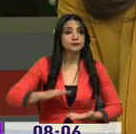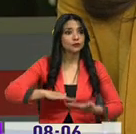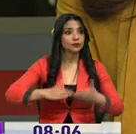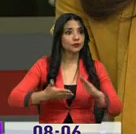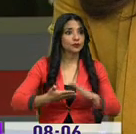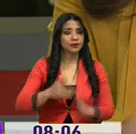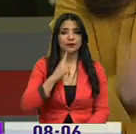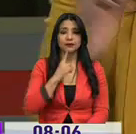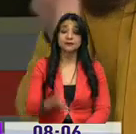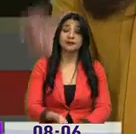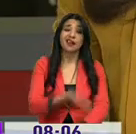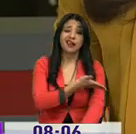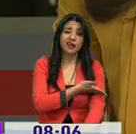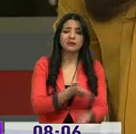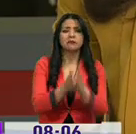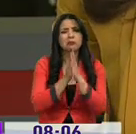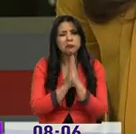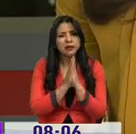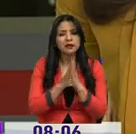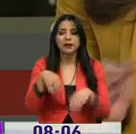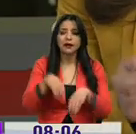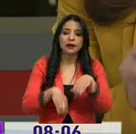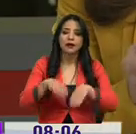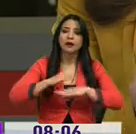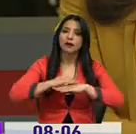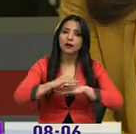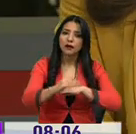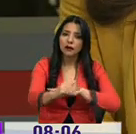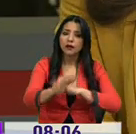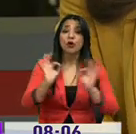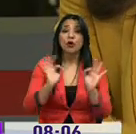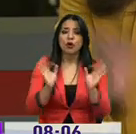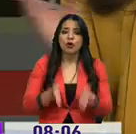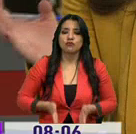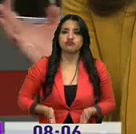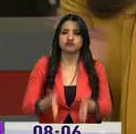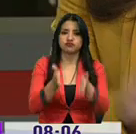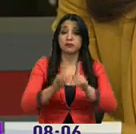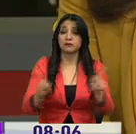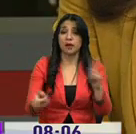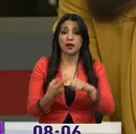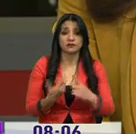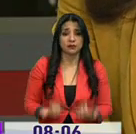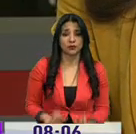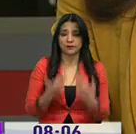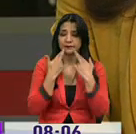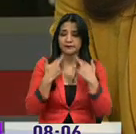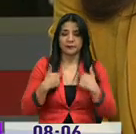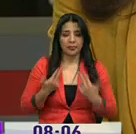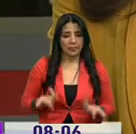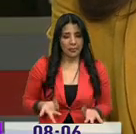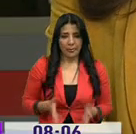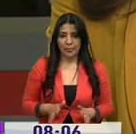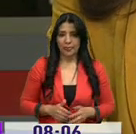aseguró haber pedido en varias ocasiones el adoquinado o pavimentación de la calle, pero hasta el momento no obtienen una